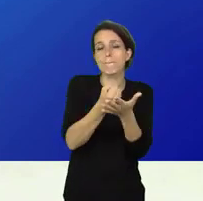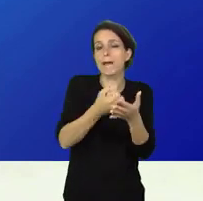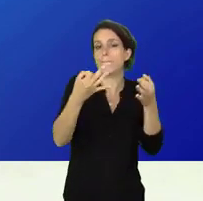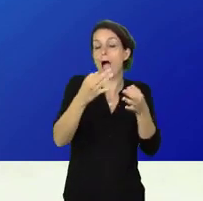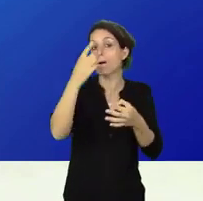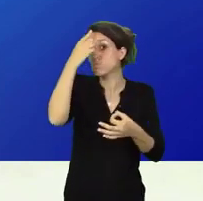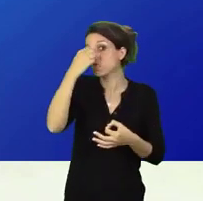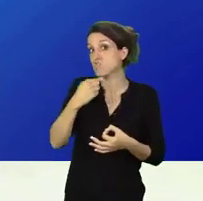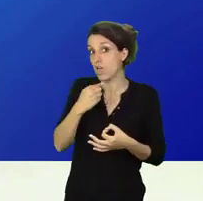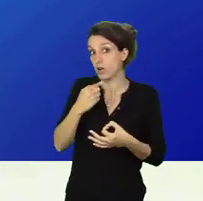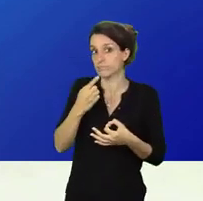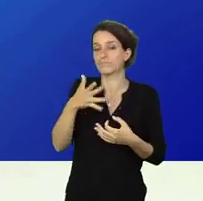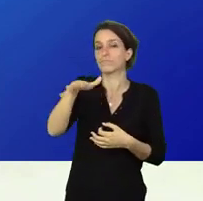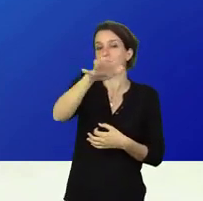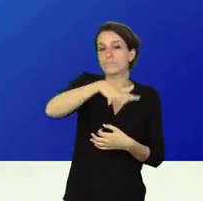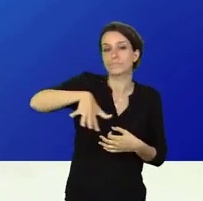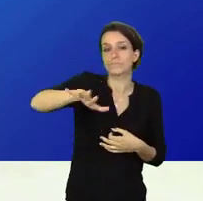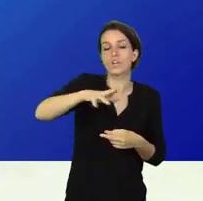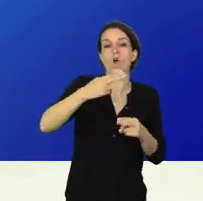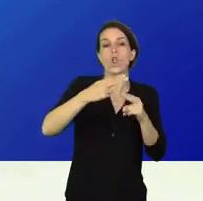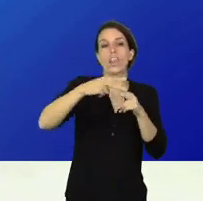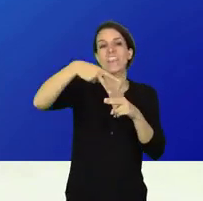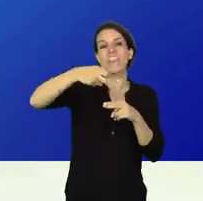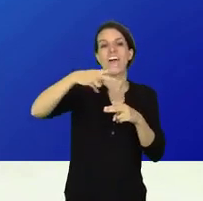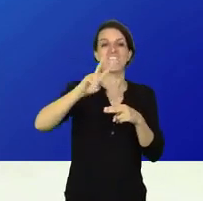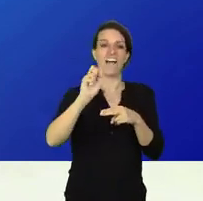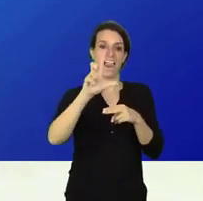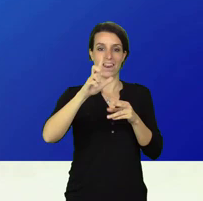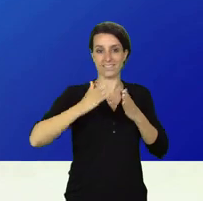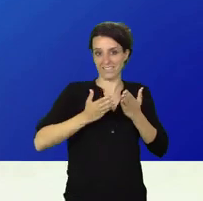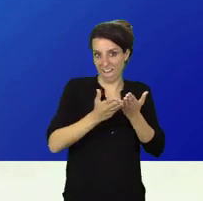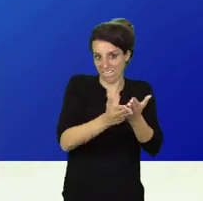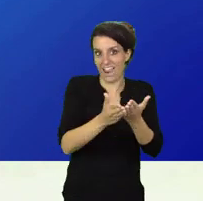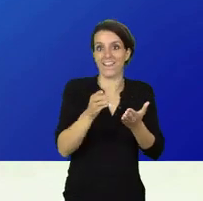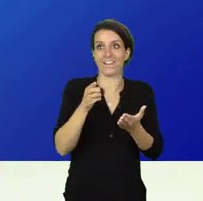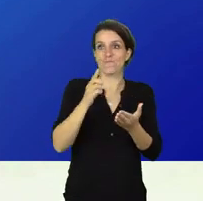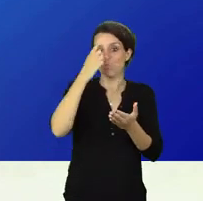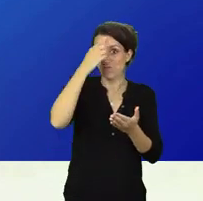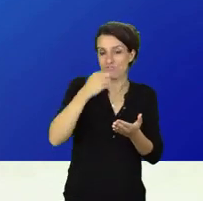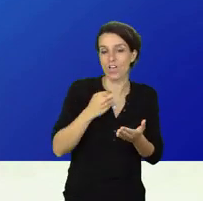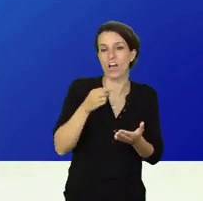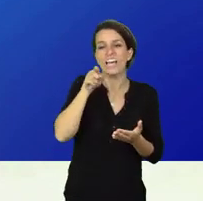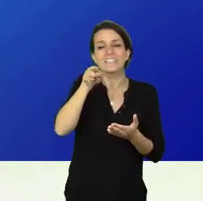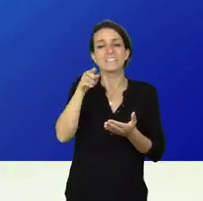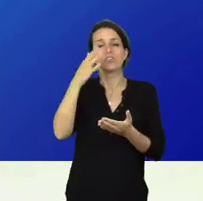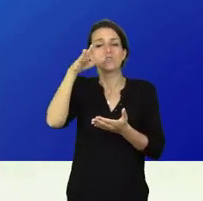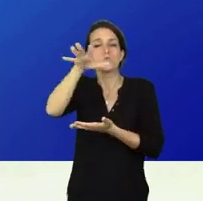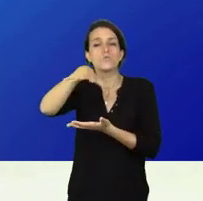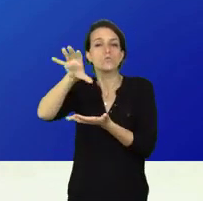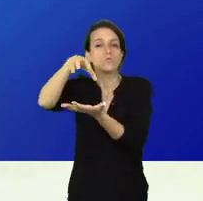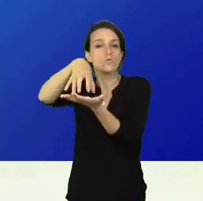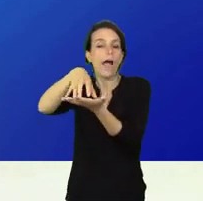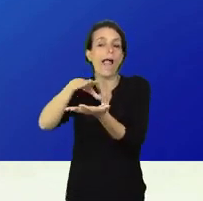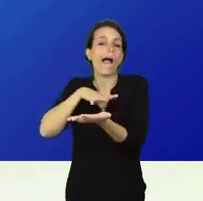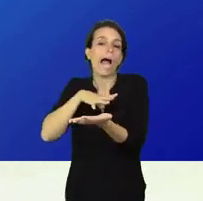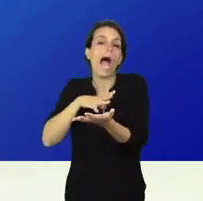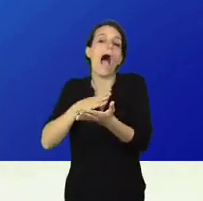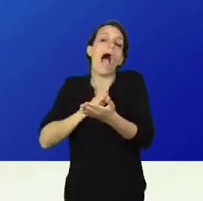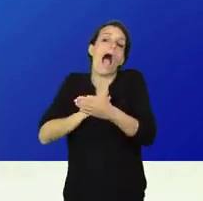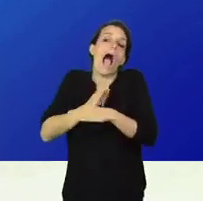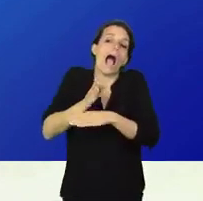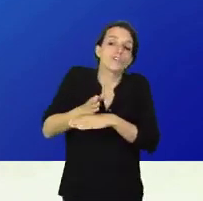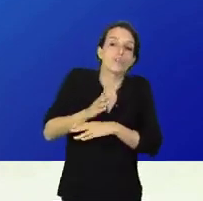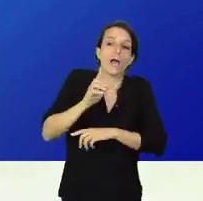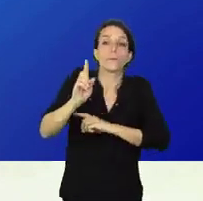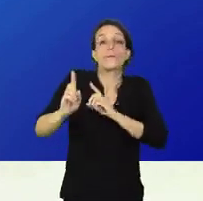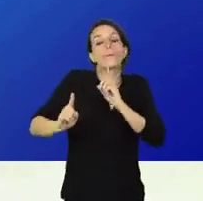para la accesibilidad a un museo. En este caso se trabajó con el Museo Naval, porque era un museo que inicialmente había tenido algunas acciones